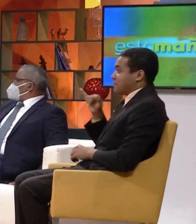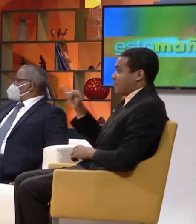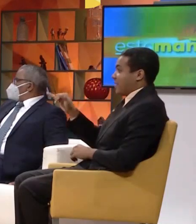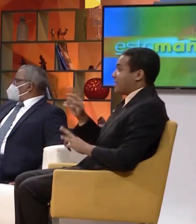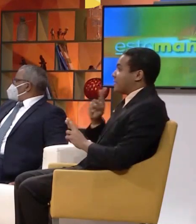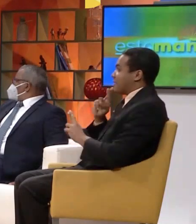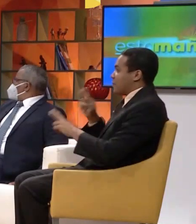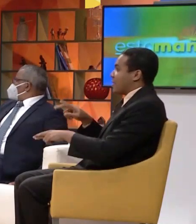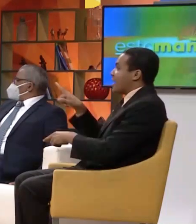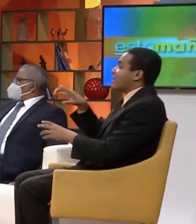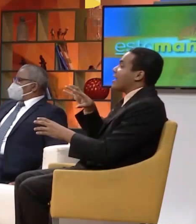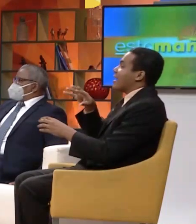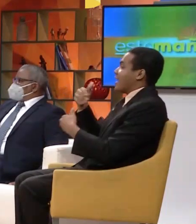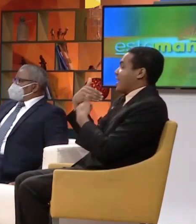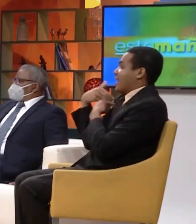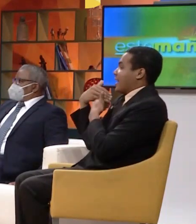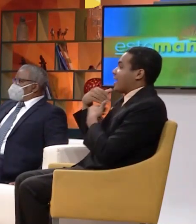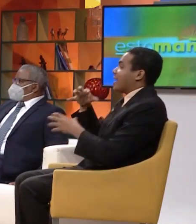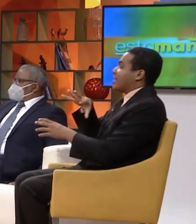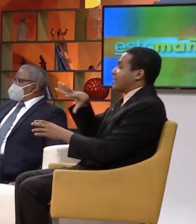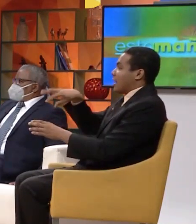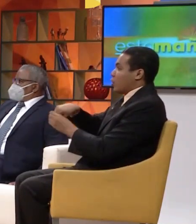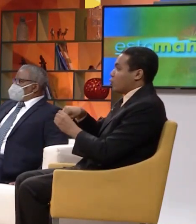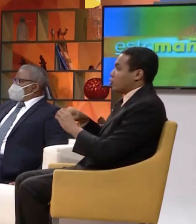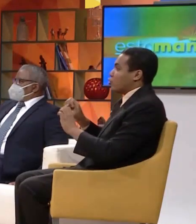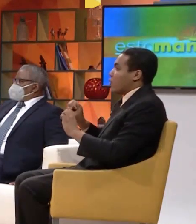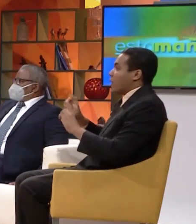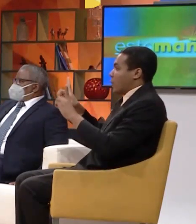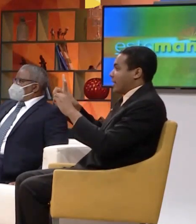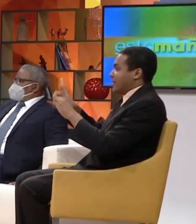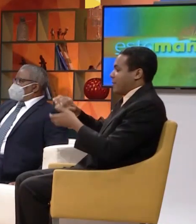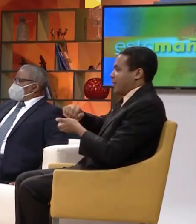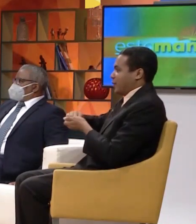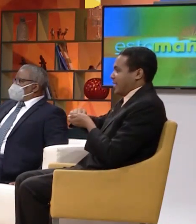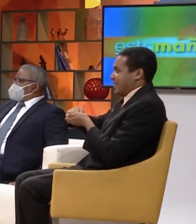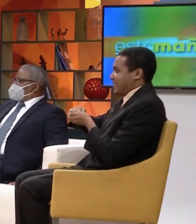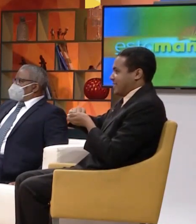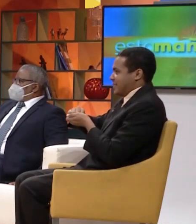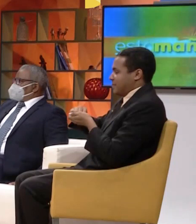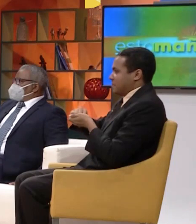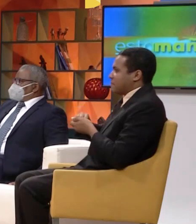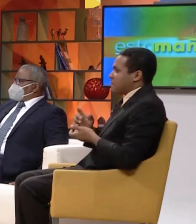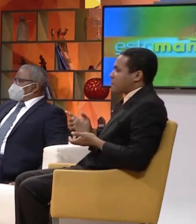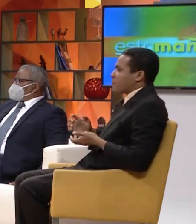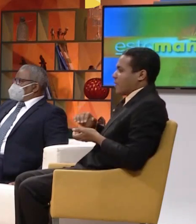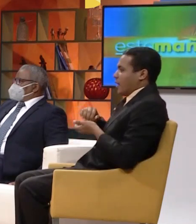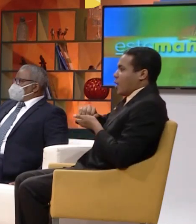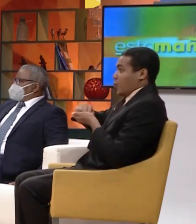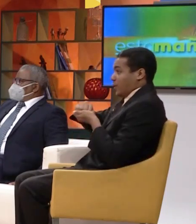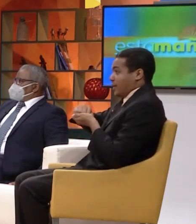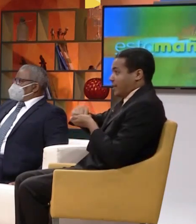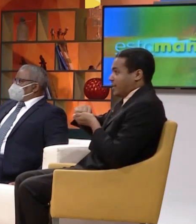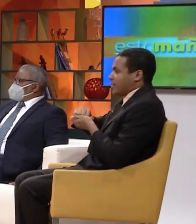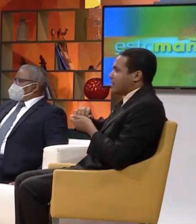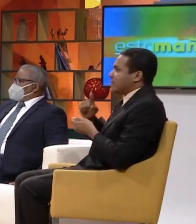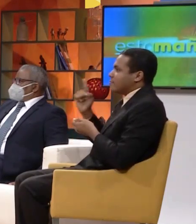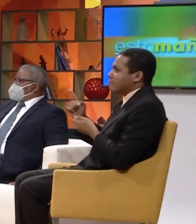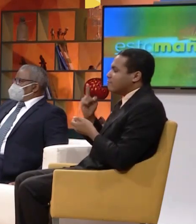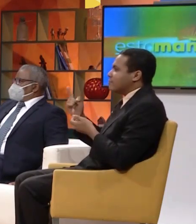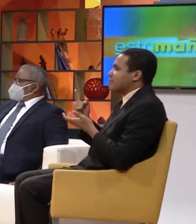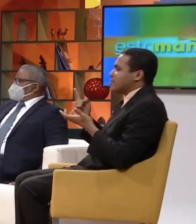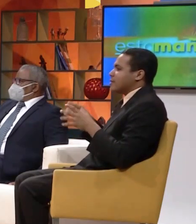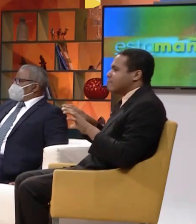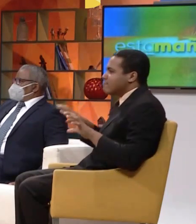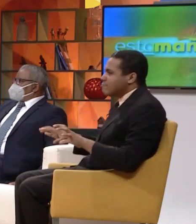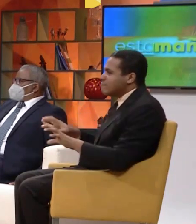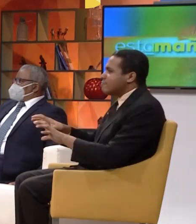como encargada de inclusión educativa, específicamente del CONADIS. Bueno, desde el CONADIS llevamos todo un movimiento para la